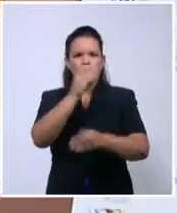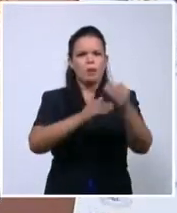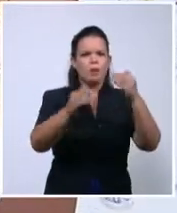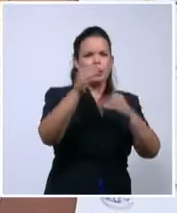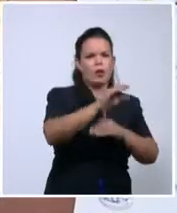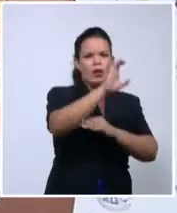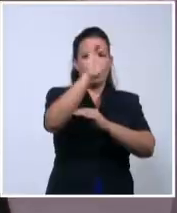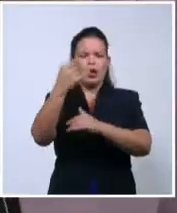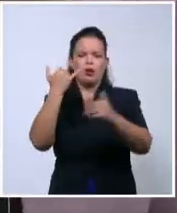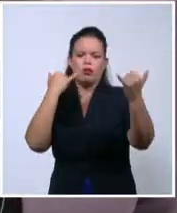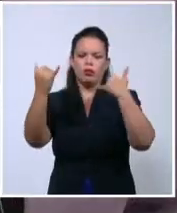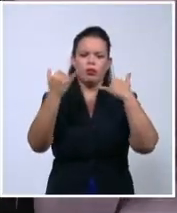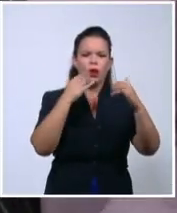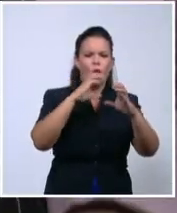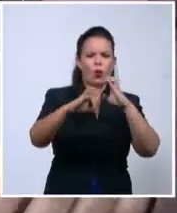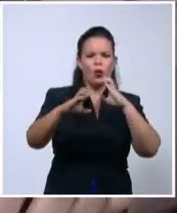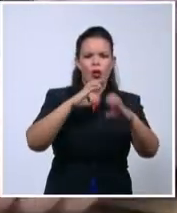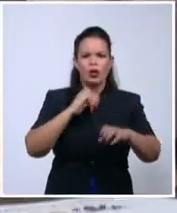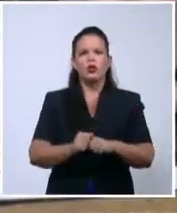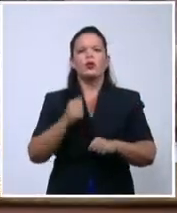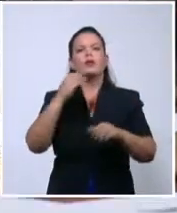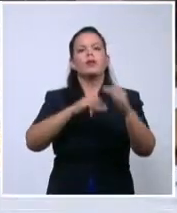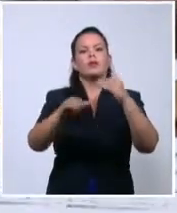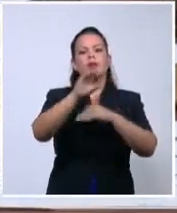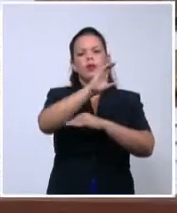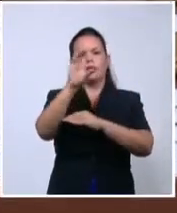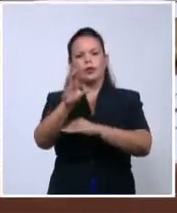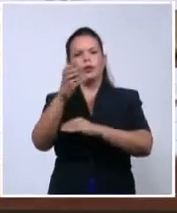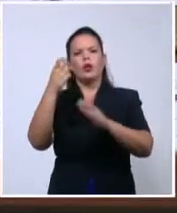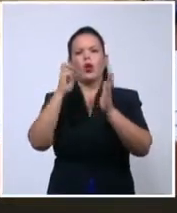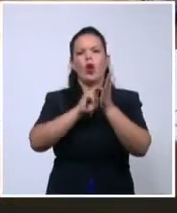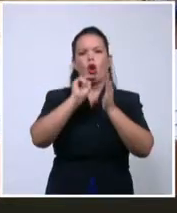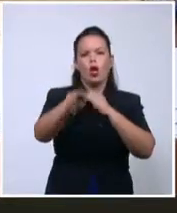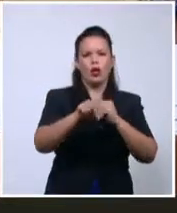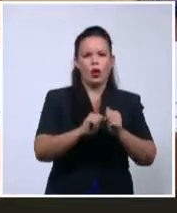Grupo Empresarial Correos de Cuba, así como del